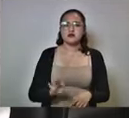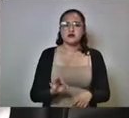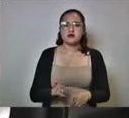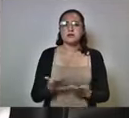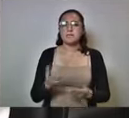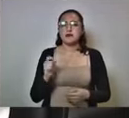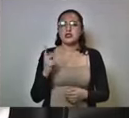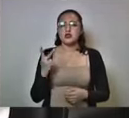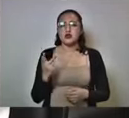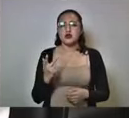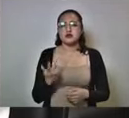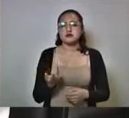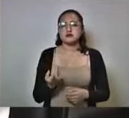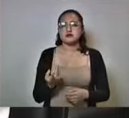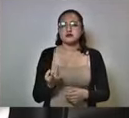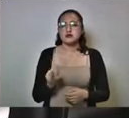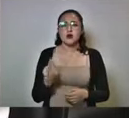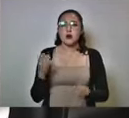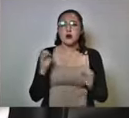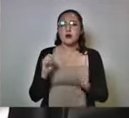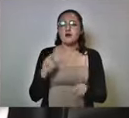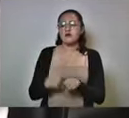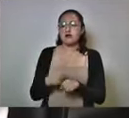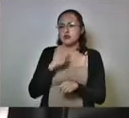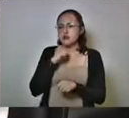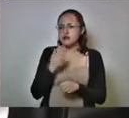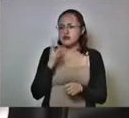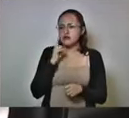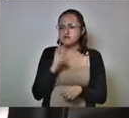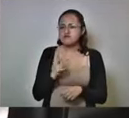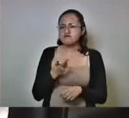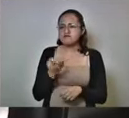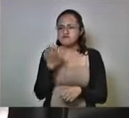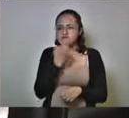22 casos, no tienen referida ninguna comorbilidad.